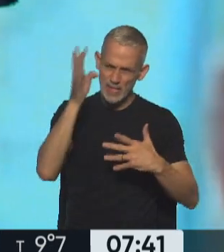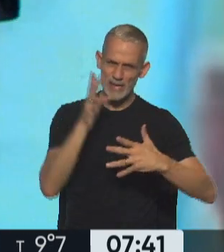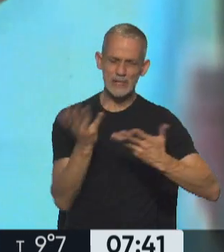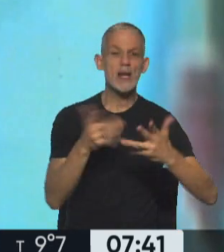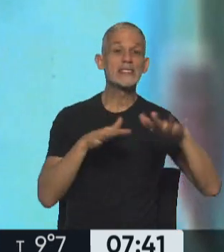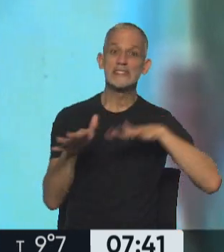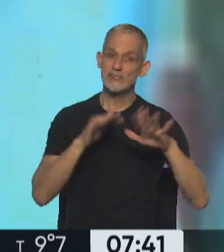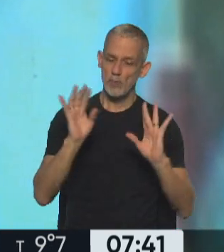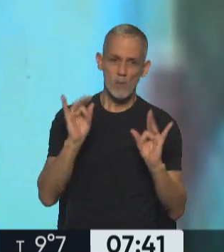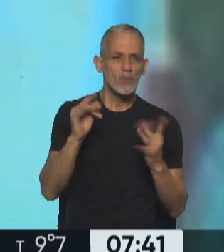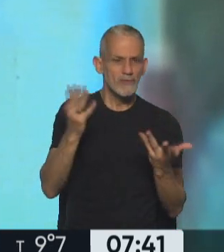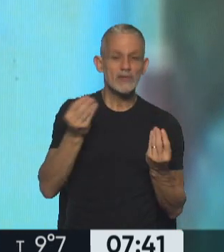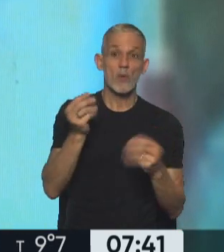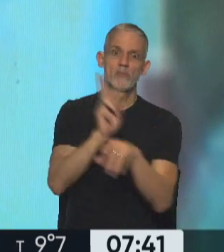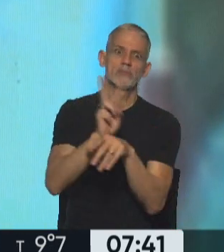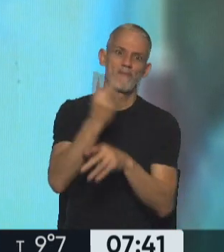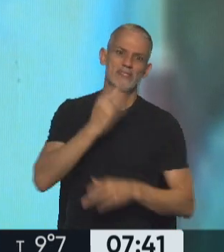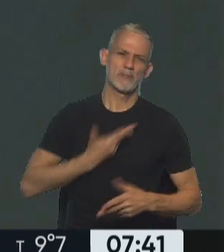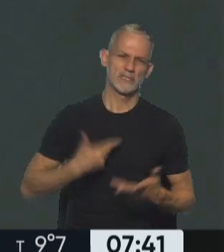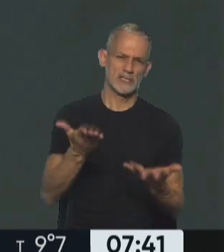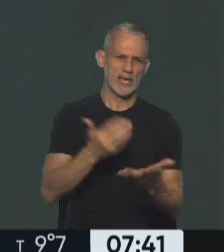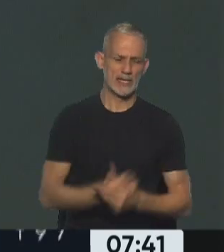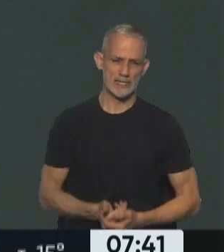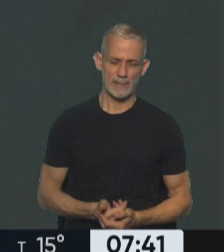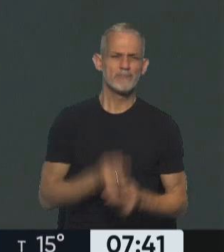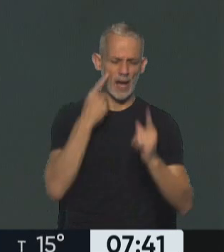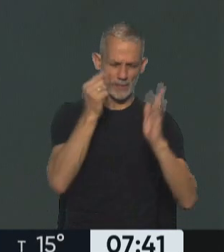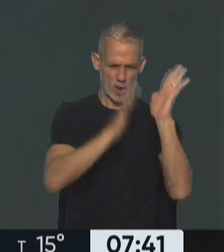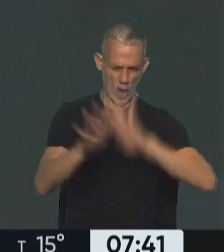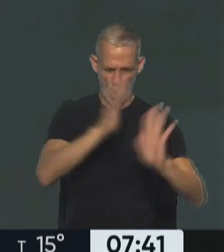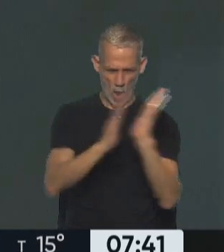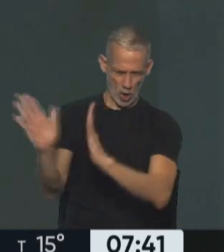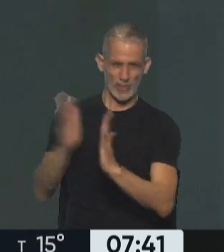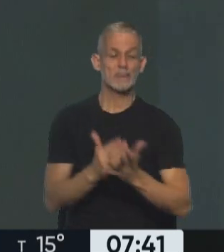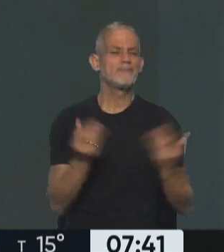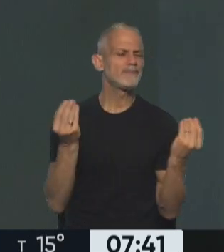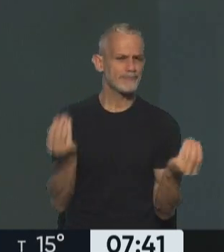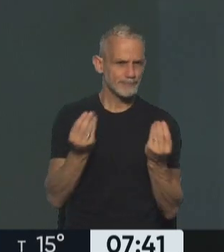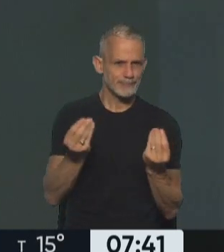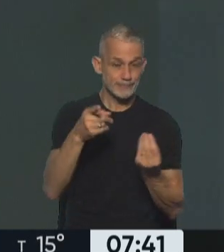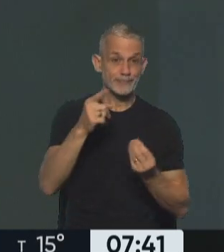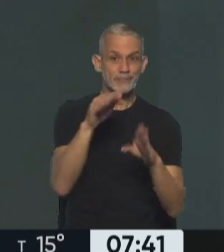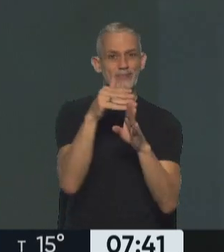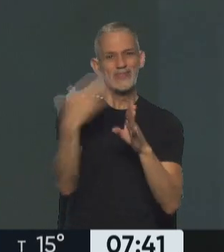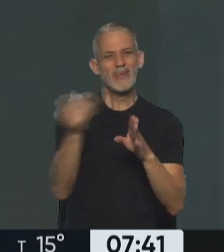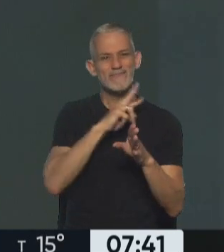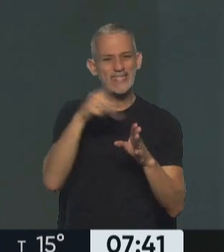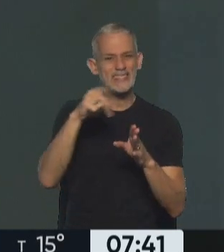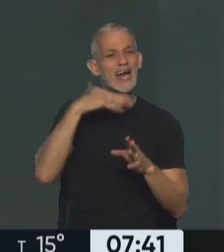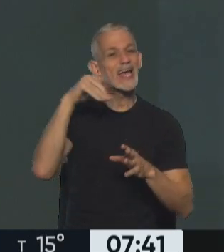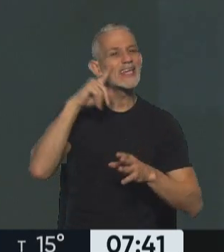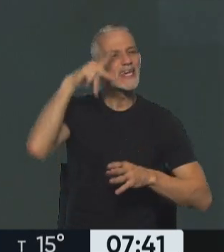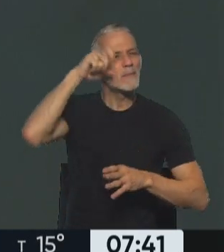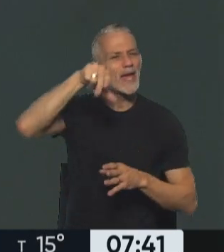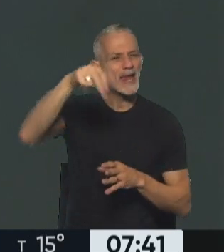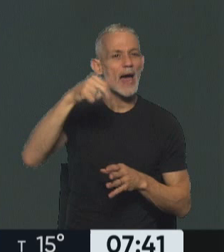situación compleja como es la de cuidar a la vicepresidenta de la Nación, ¿no? Ordenamos un poco la información. Lo que terminó ocurriendo con esta vecina, Jimena de